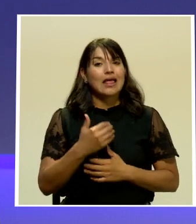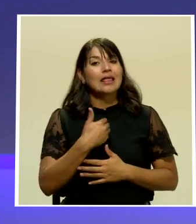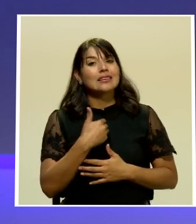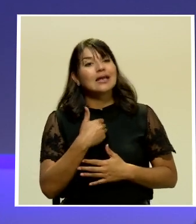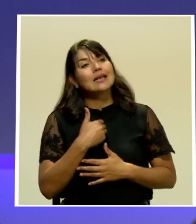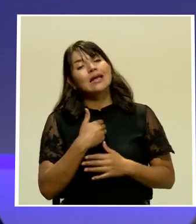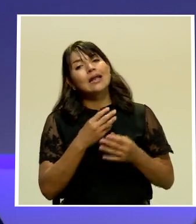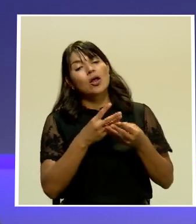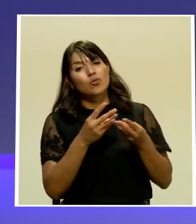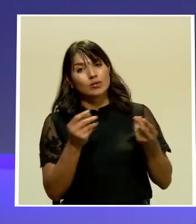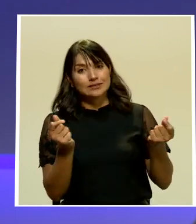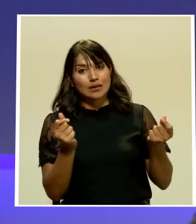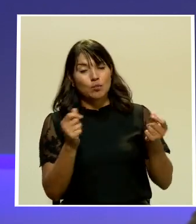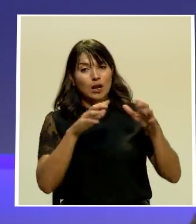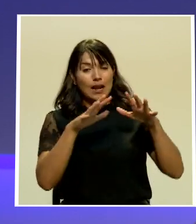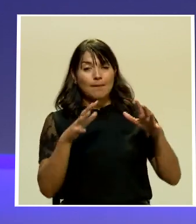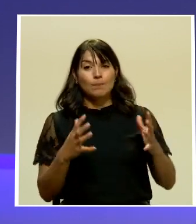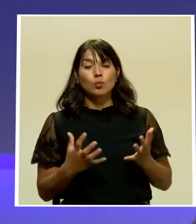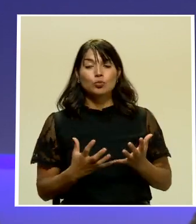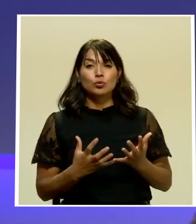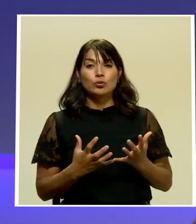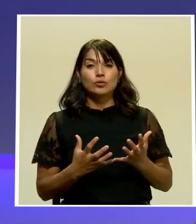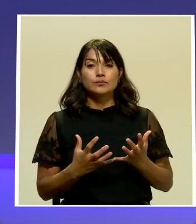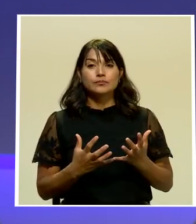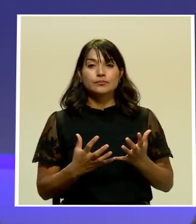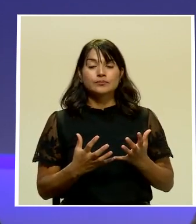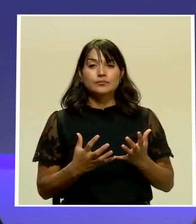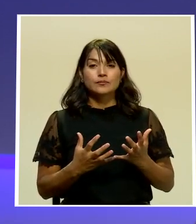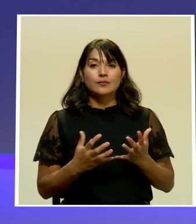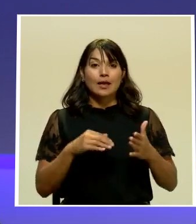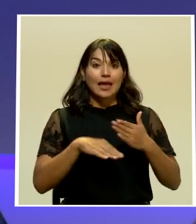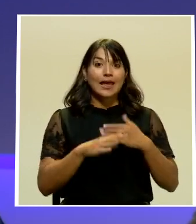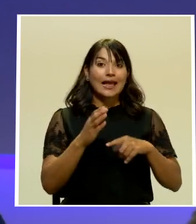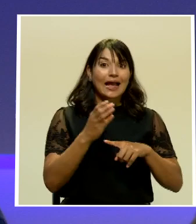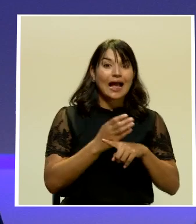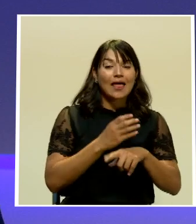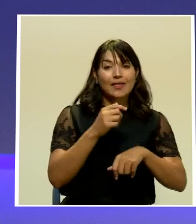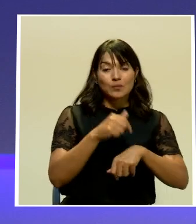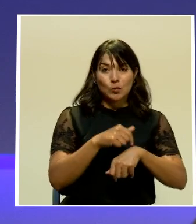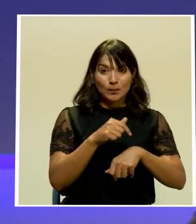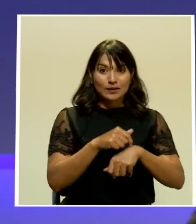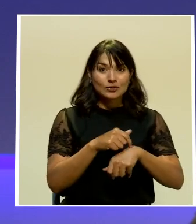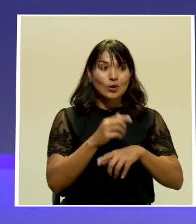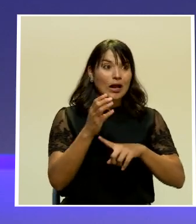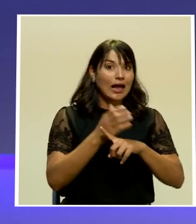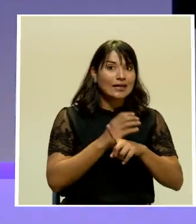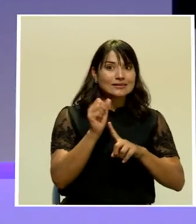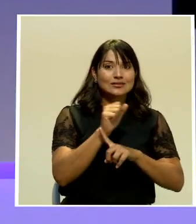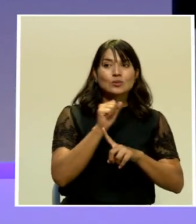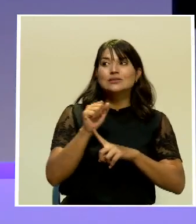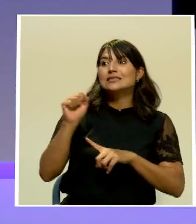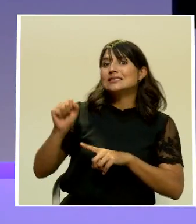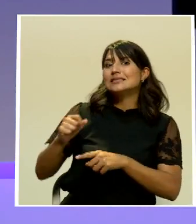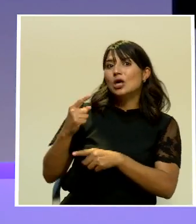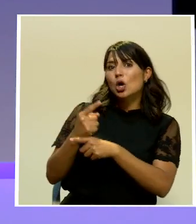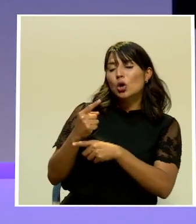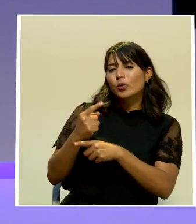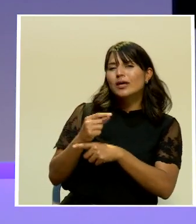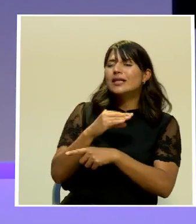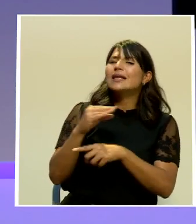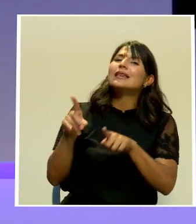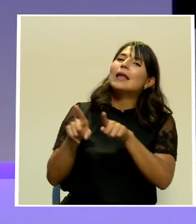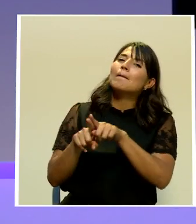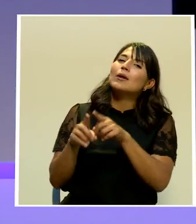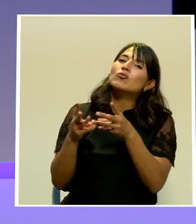que resolver el mundo en cada jugada, en cada minuto. Exactamente. Y además